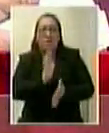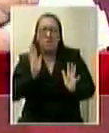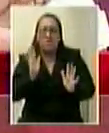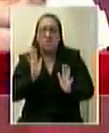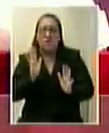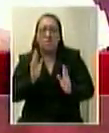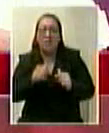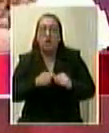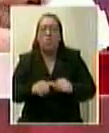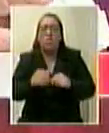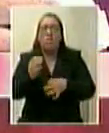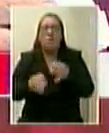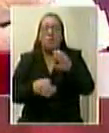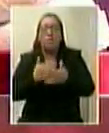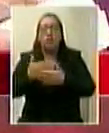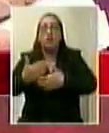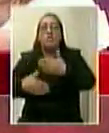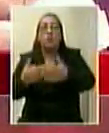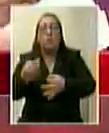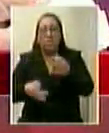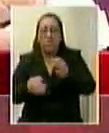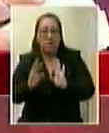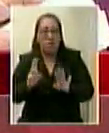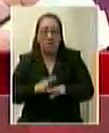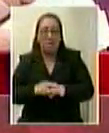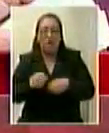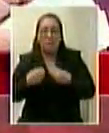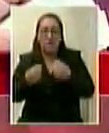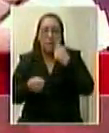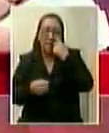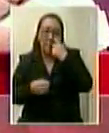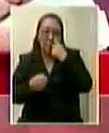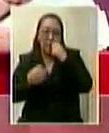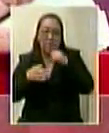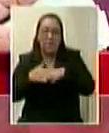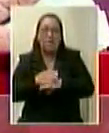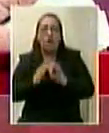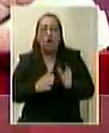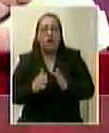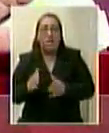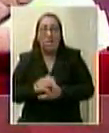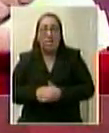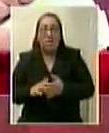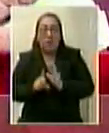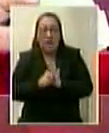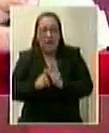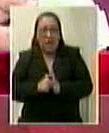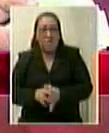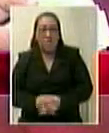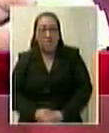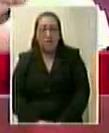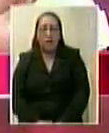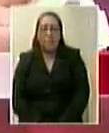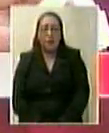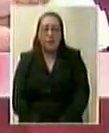demandas continuaran toda vez que se estaban dando dentro del ordenamiento legal correspondiente.